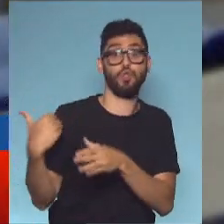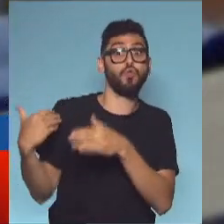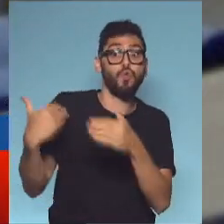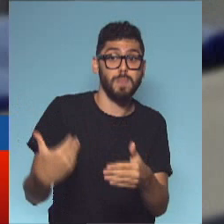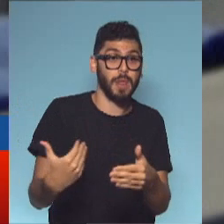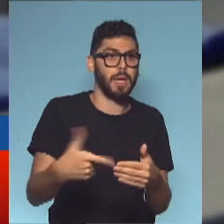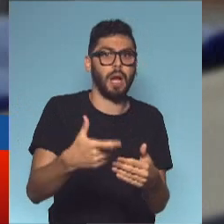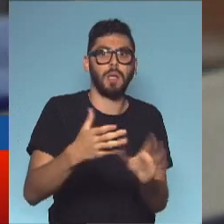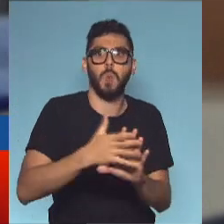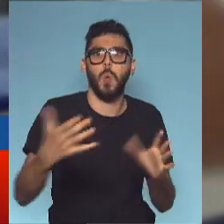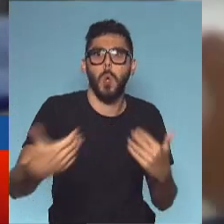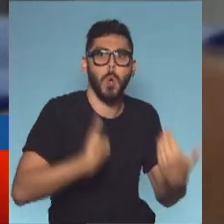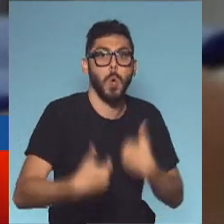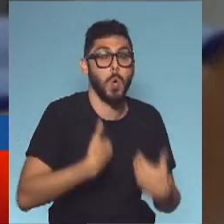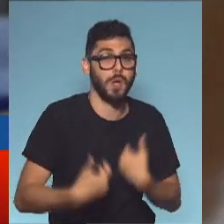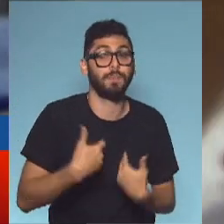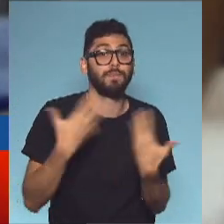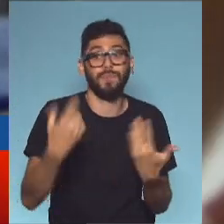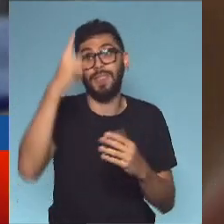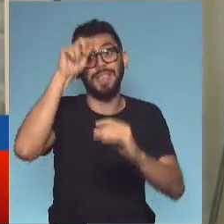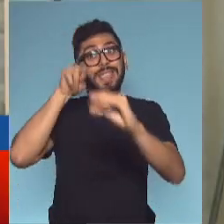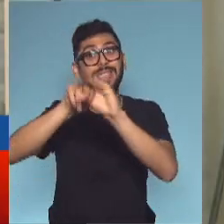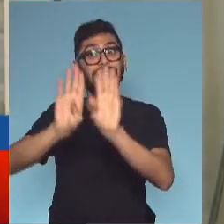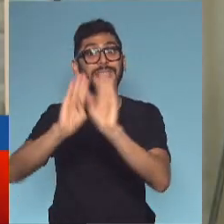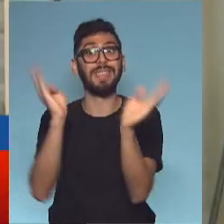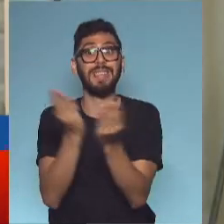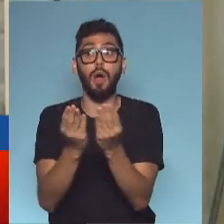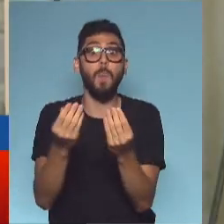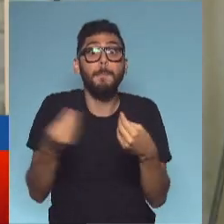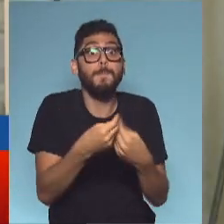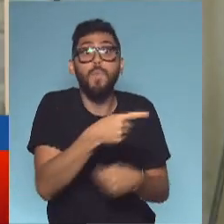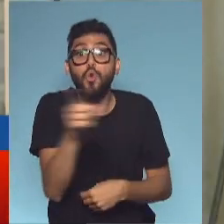y es por eso que un porcentaje elevado de las terapias intensivas no son COVID. No, la clave es el...